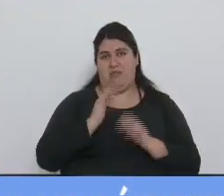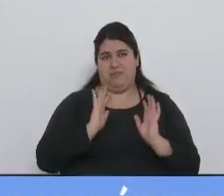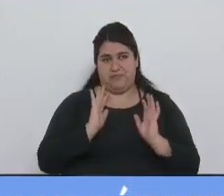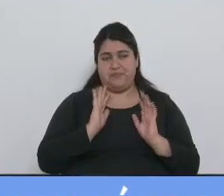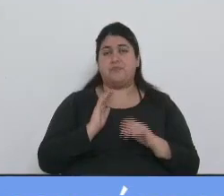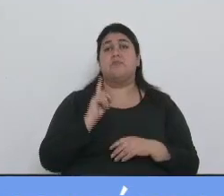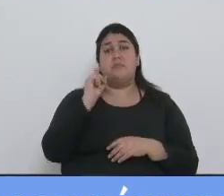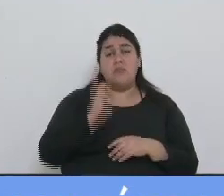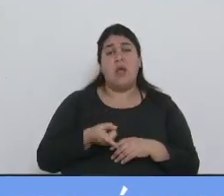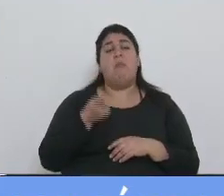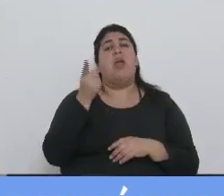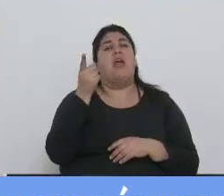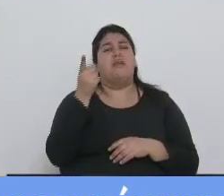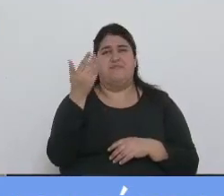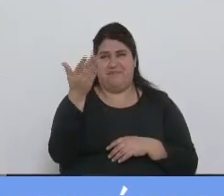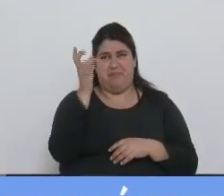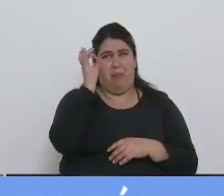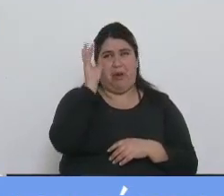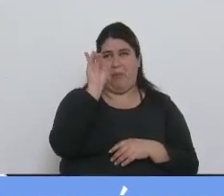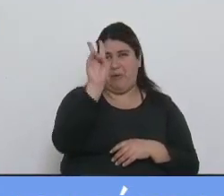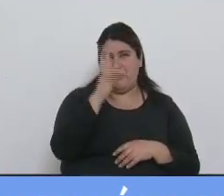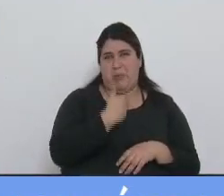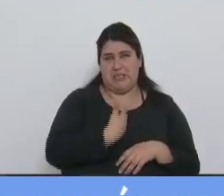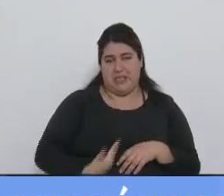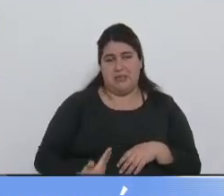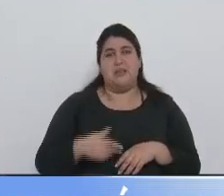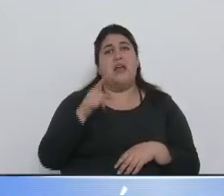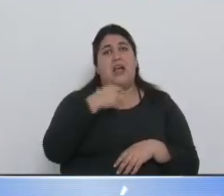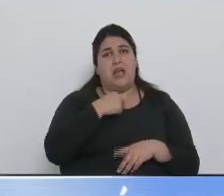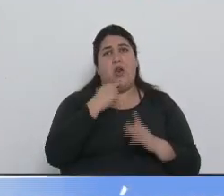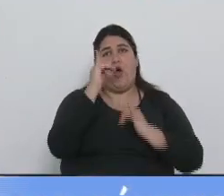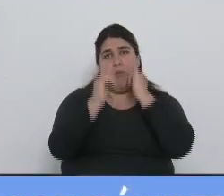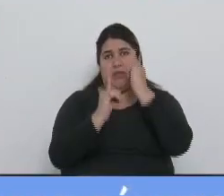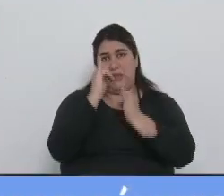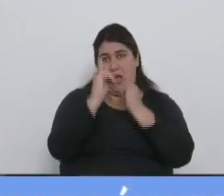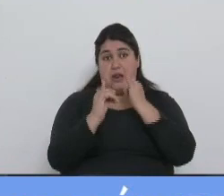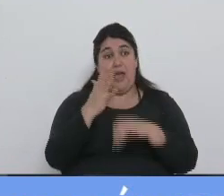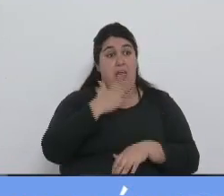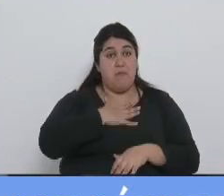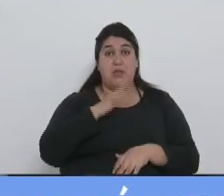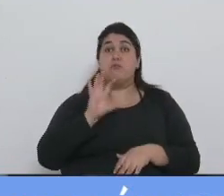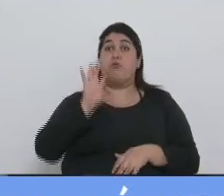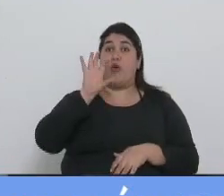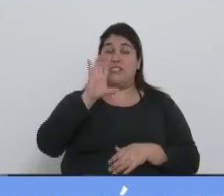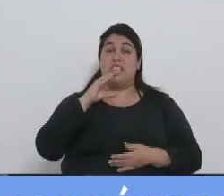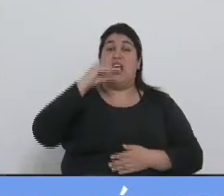permite, señora presidente, yo le quiero comentar que en mi provincia, Santa